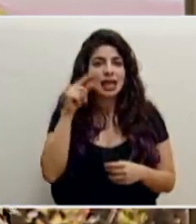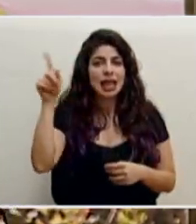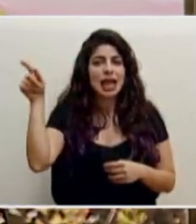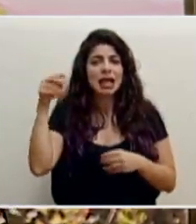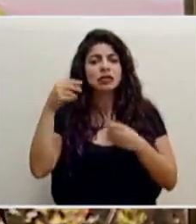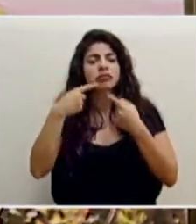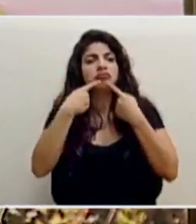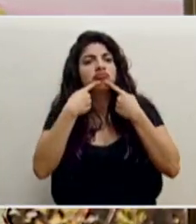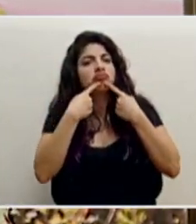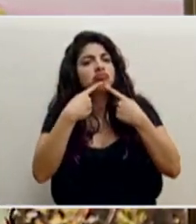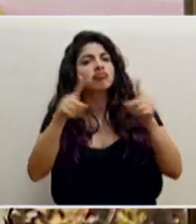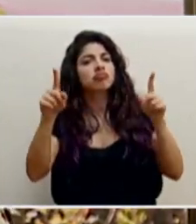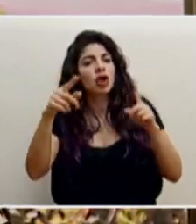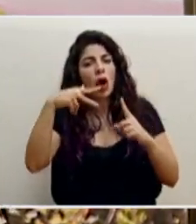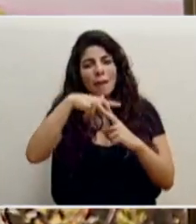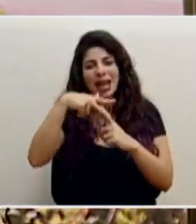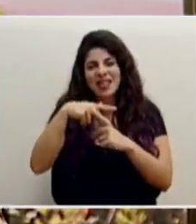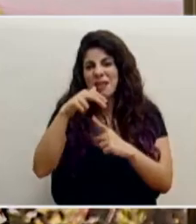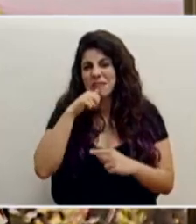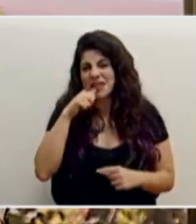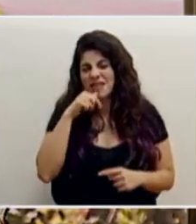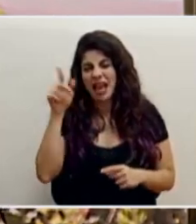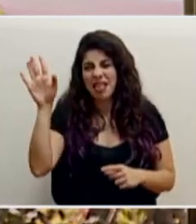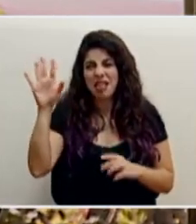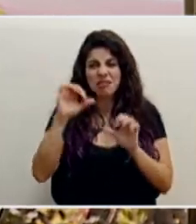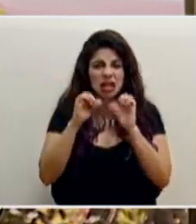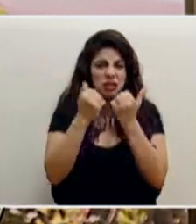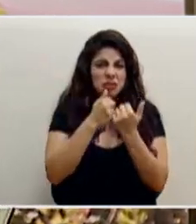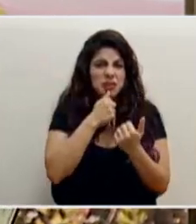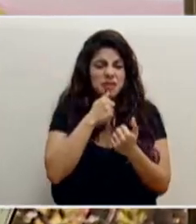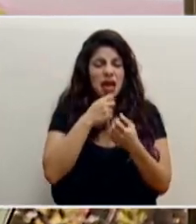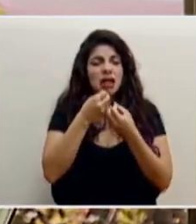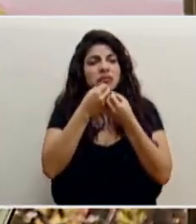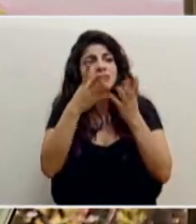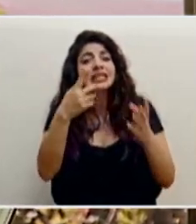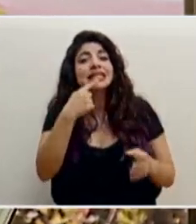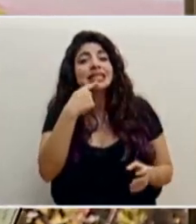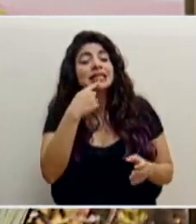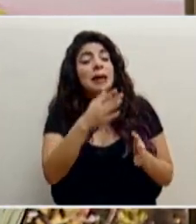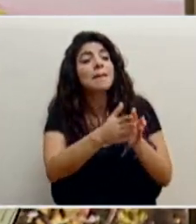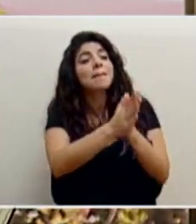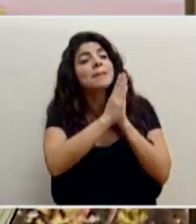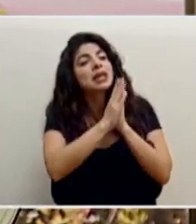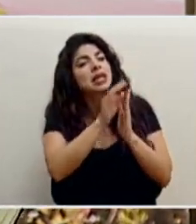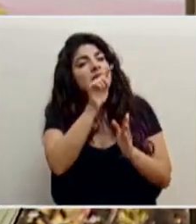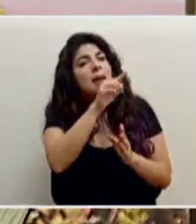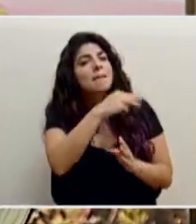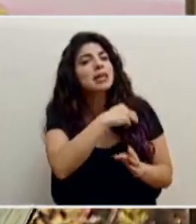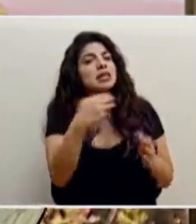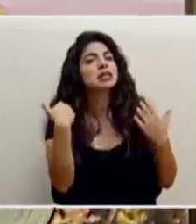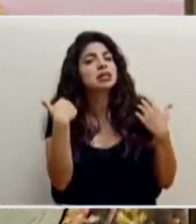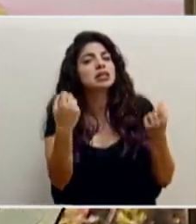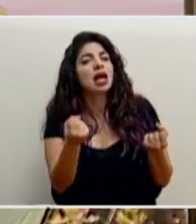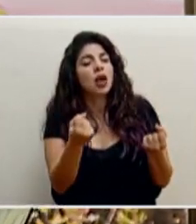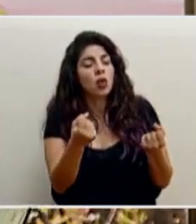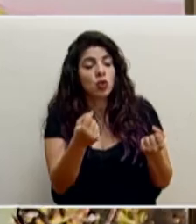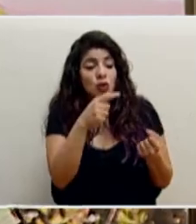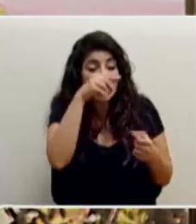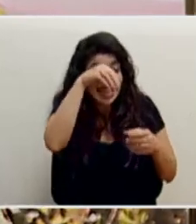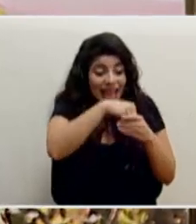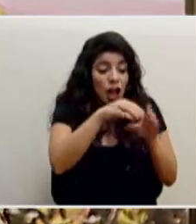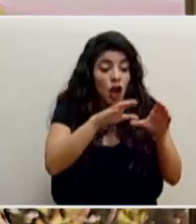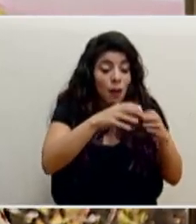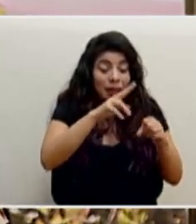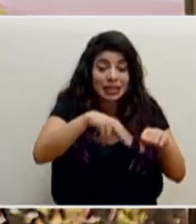un pronunciamiento, unas cooperativas privadas, asociaciones, donde están solicitándole la apertura al Ministerio de Salud, a la Comisión Nacional